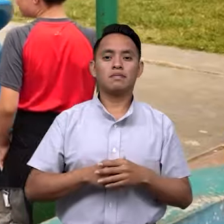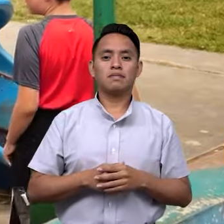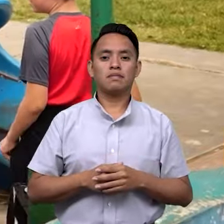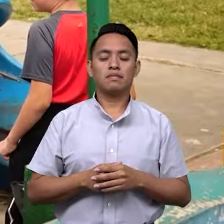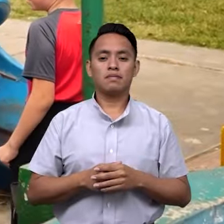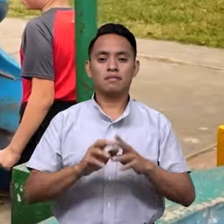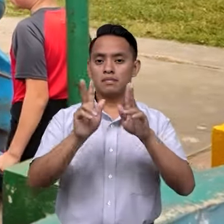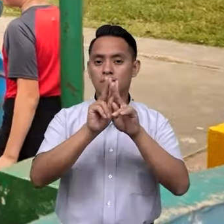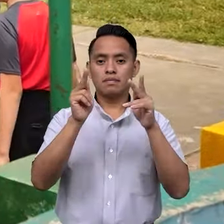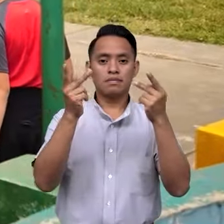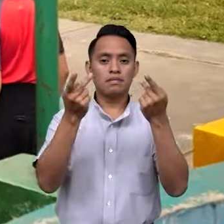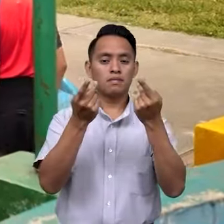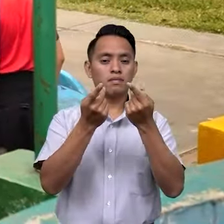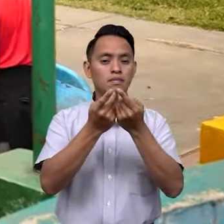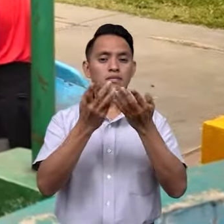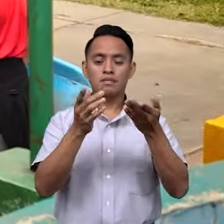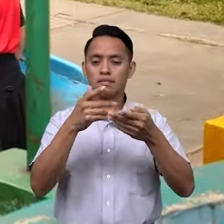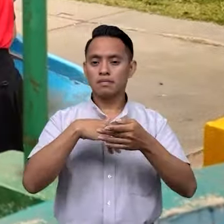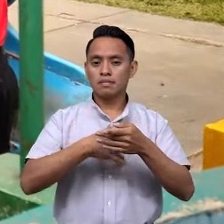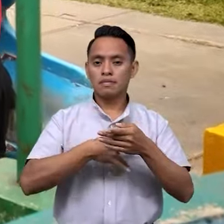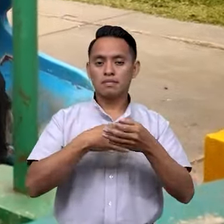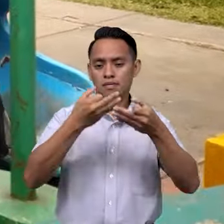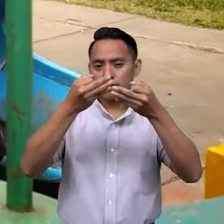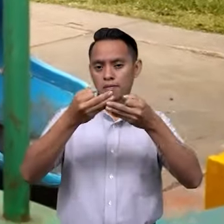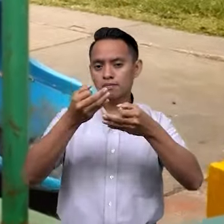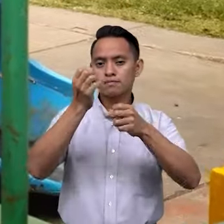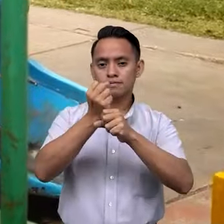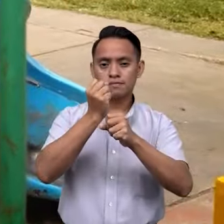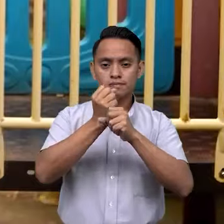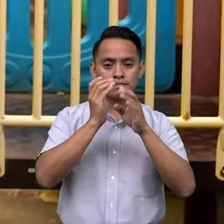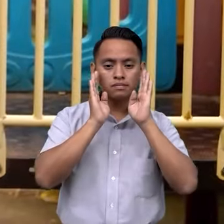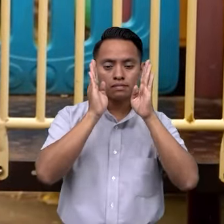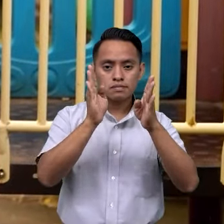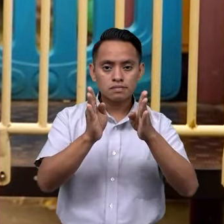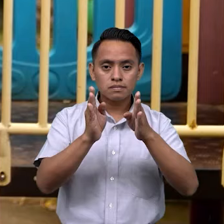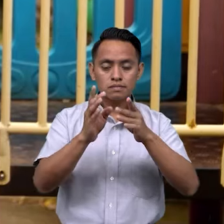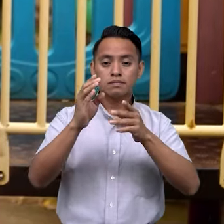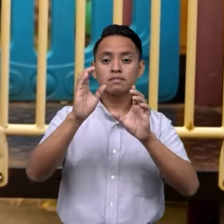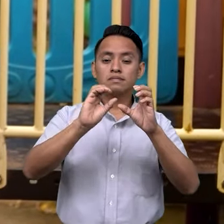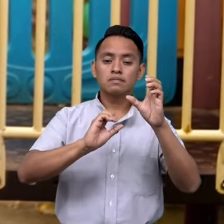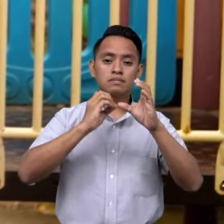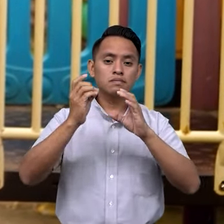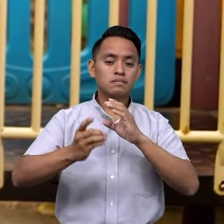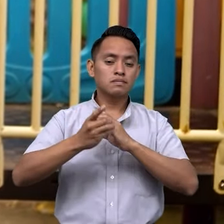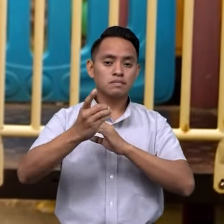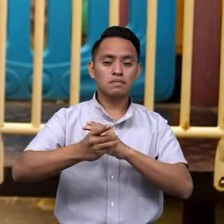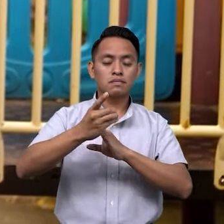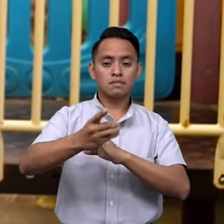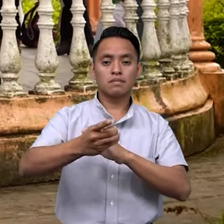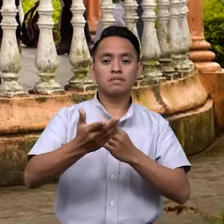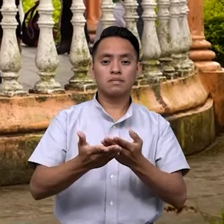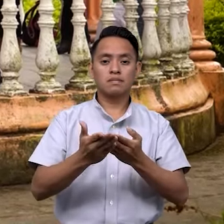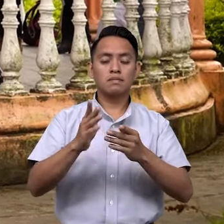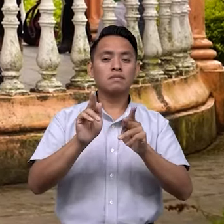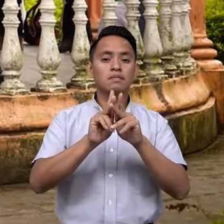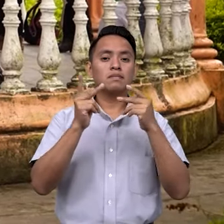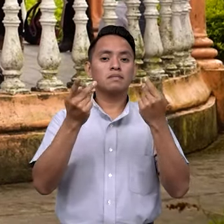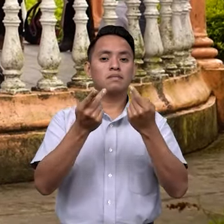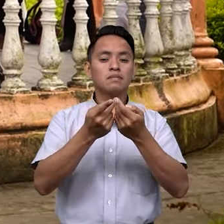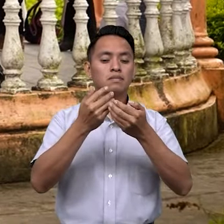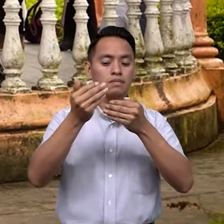a la población todo lo que necesita, darle un buen servicio. Y cada día, ¿verdad?, esperamos que nuestro pueblo